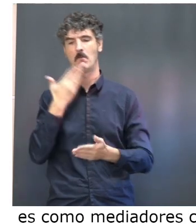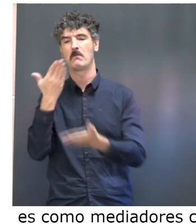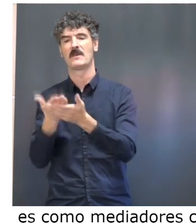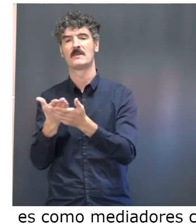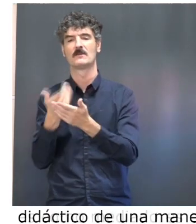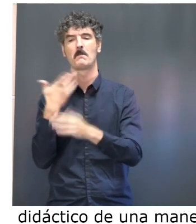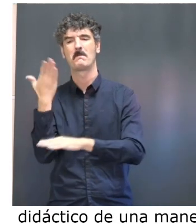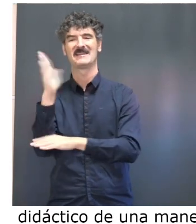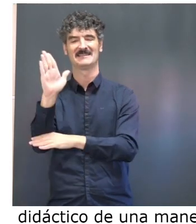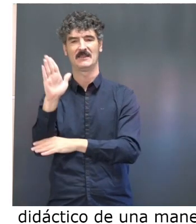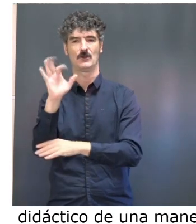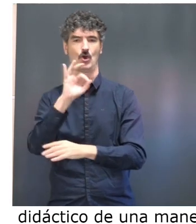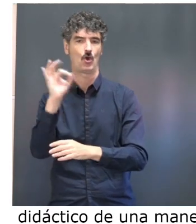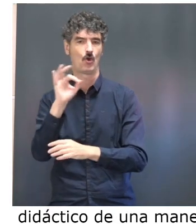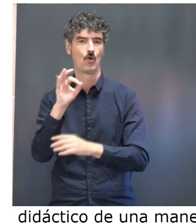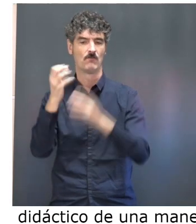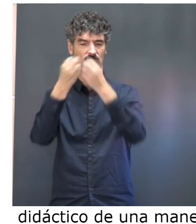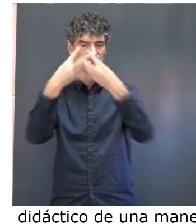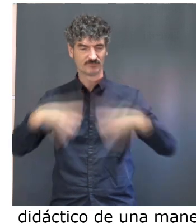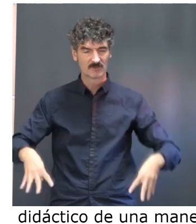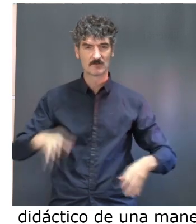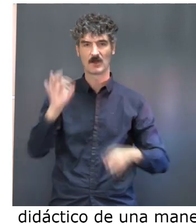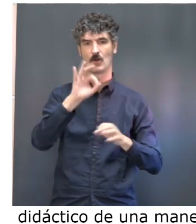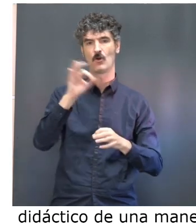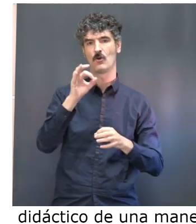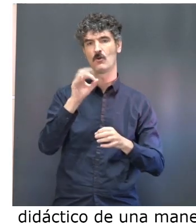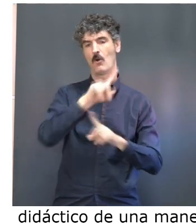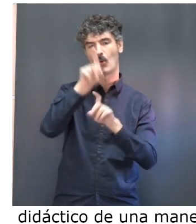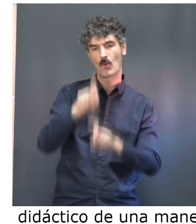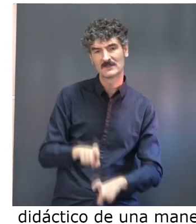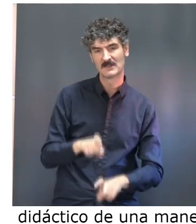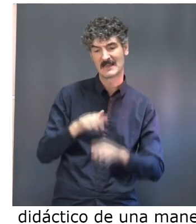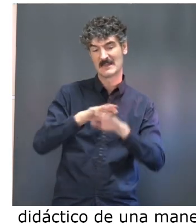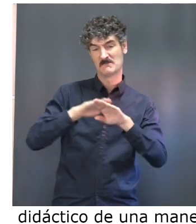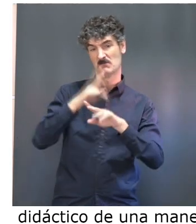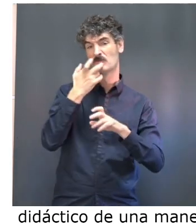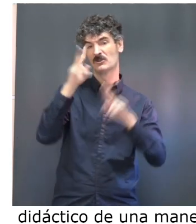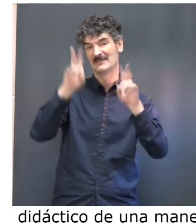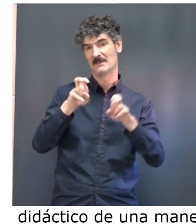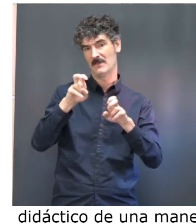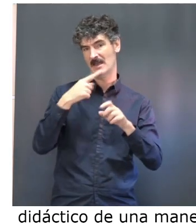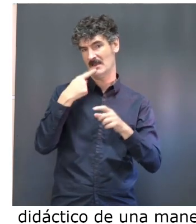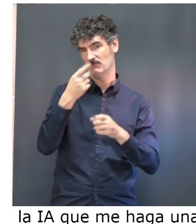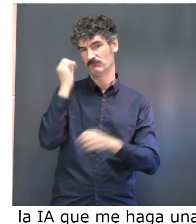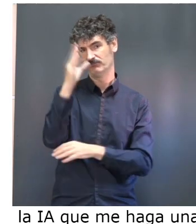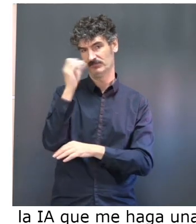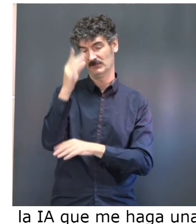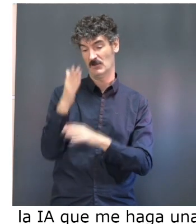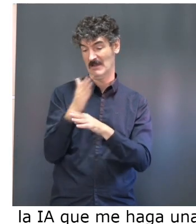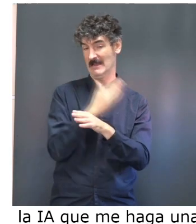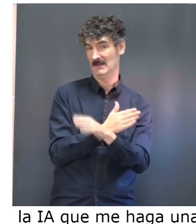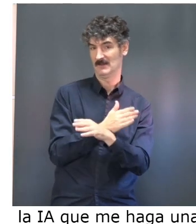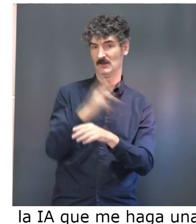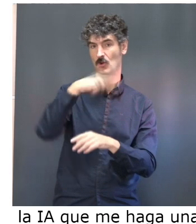una presentación o me saque un esquema o un cuestionario en base a este tema que he dado o bueno, toda